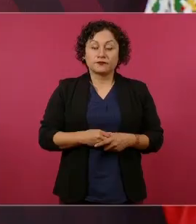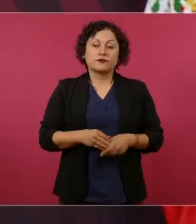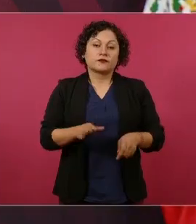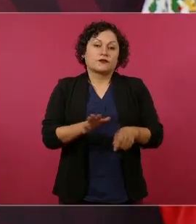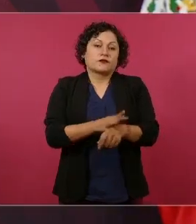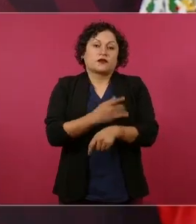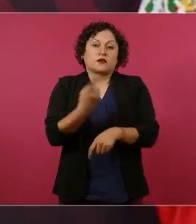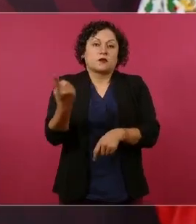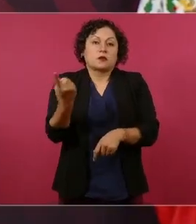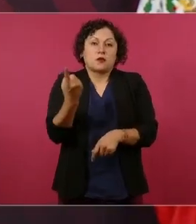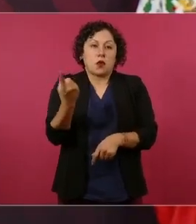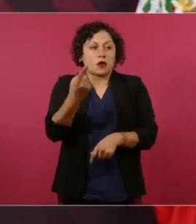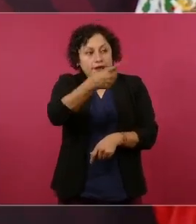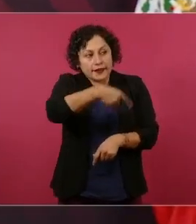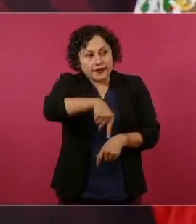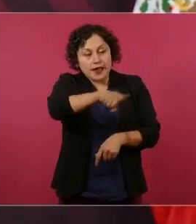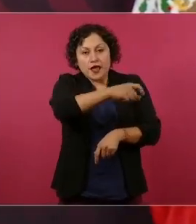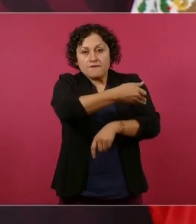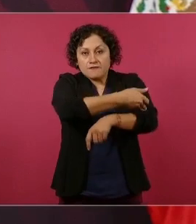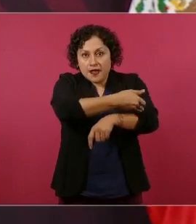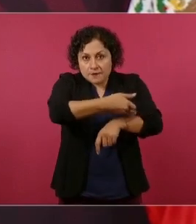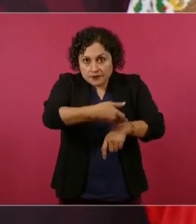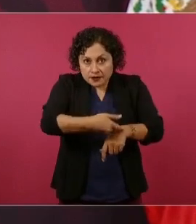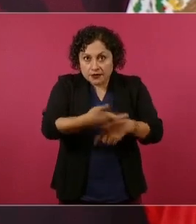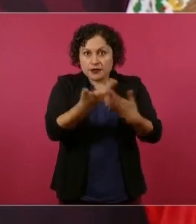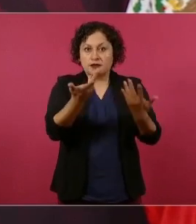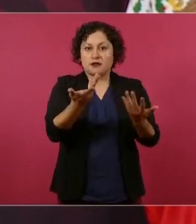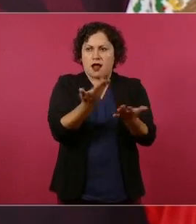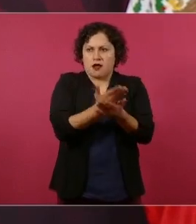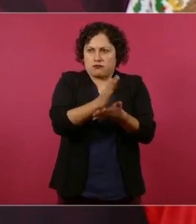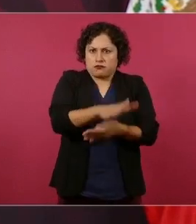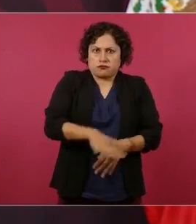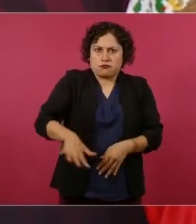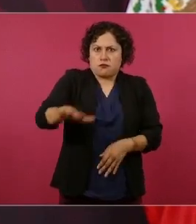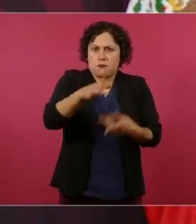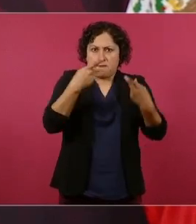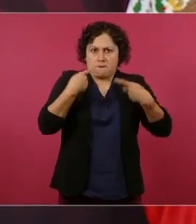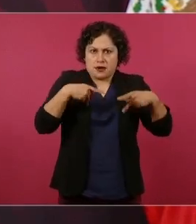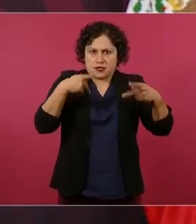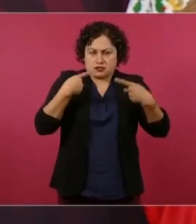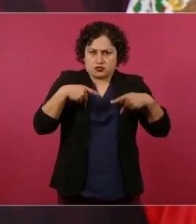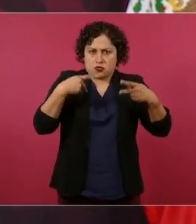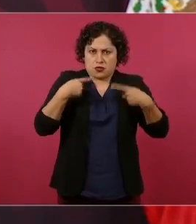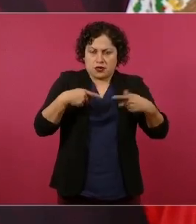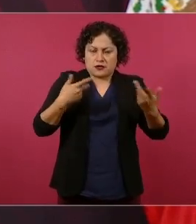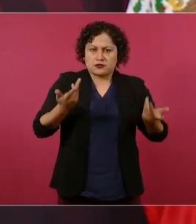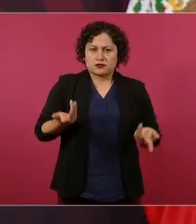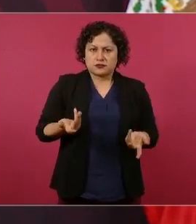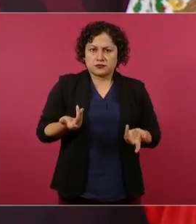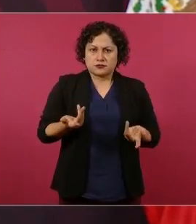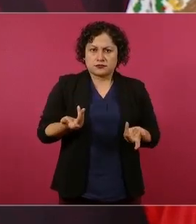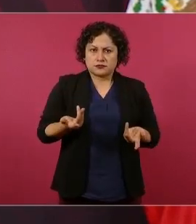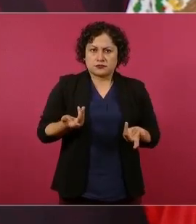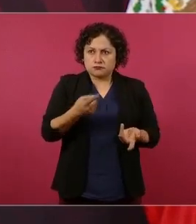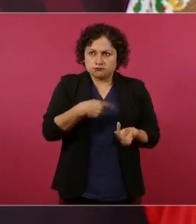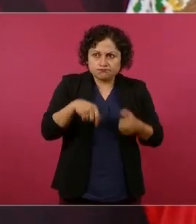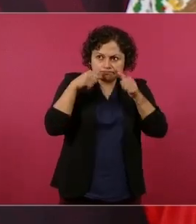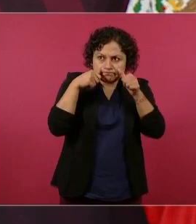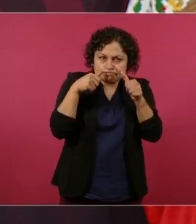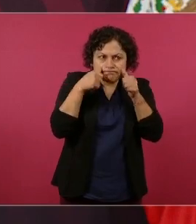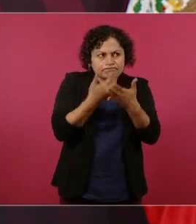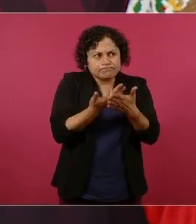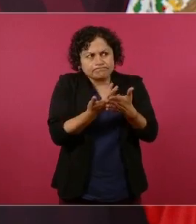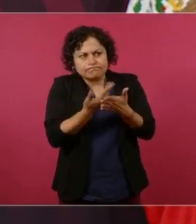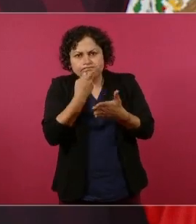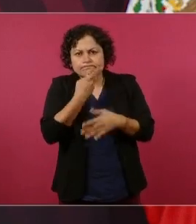los familiares y además la gente, y a nadie, ni al